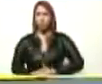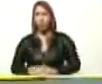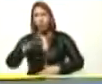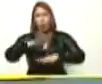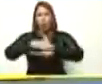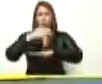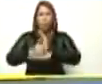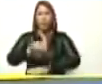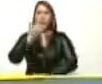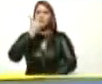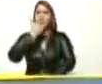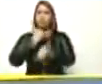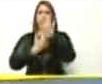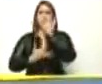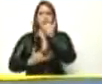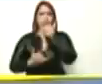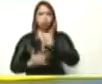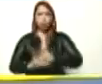errores,